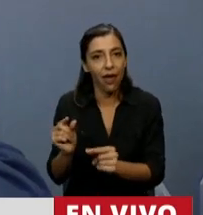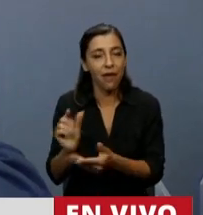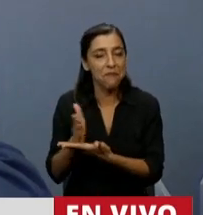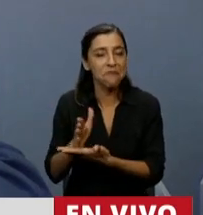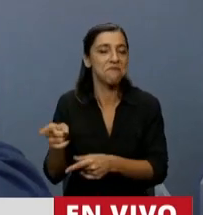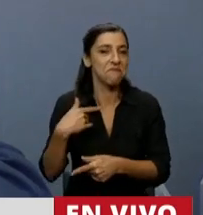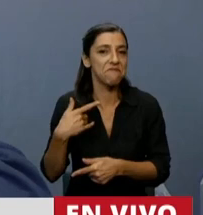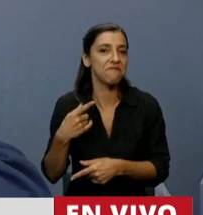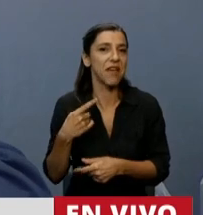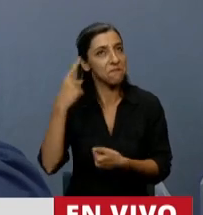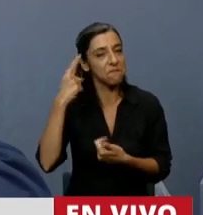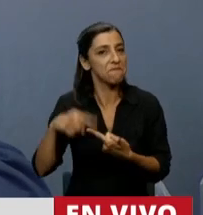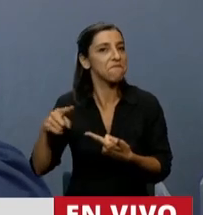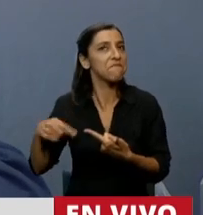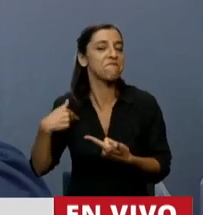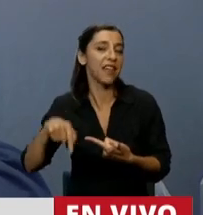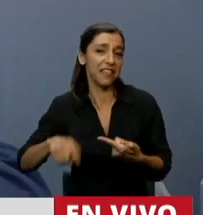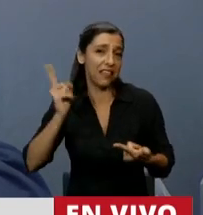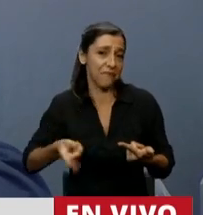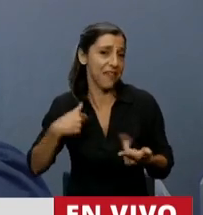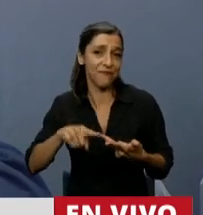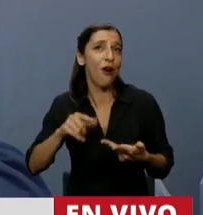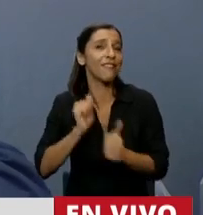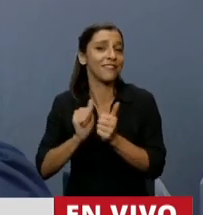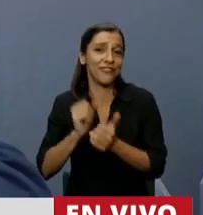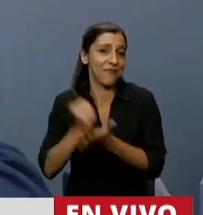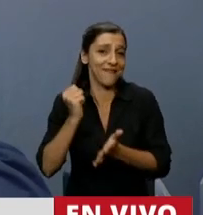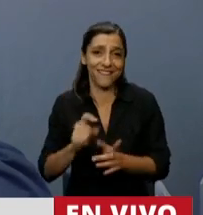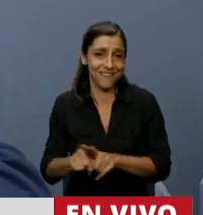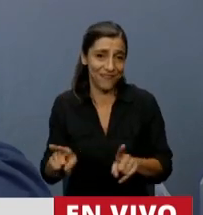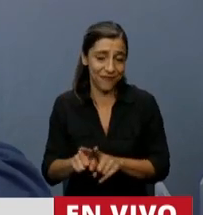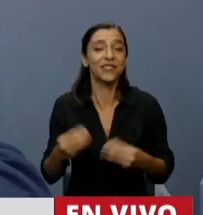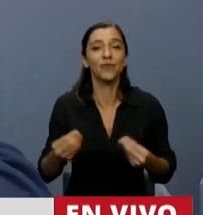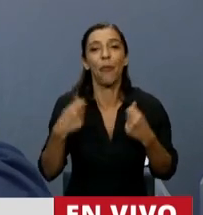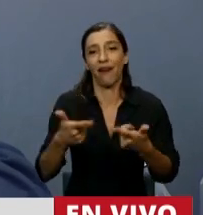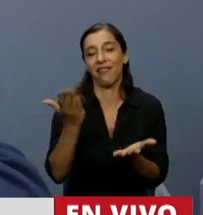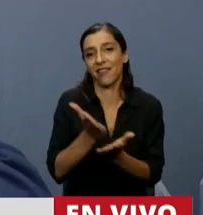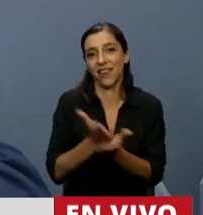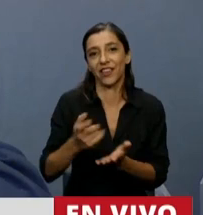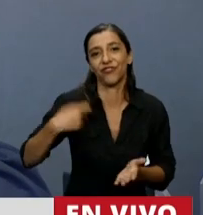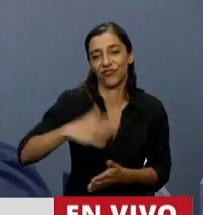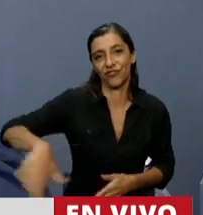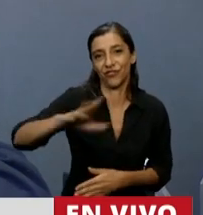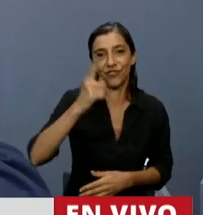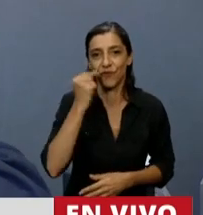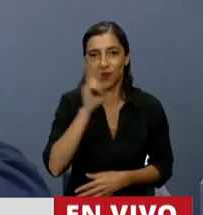vuelta una página en la historia y los derechos de los argentinos y de las argentinas.